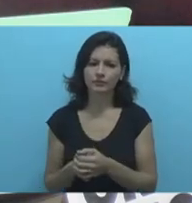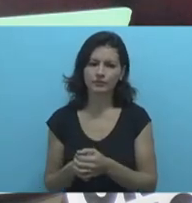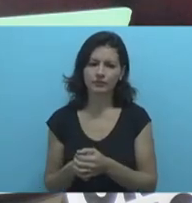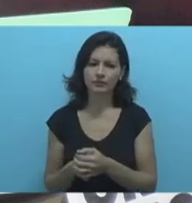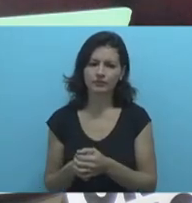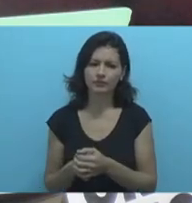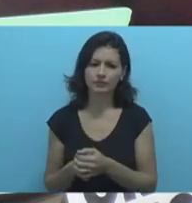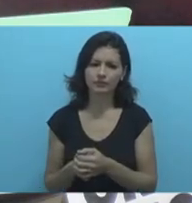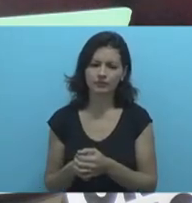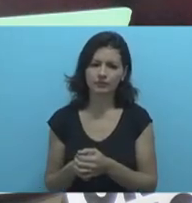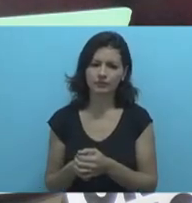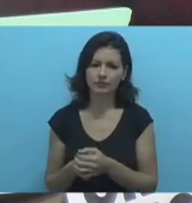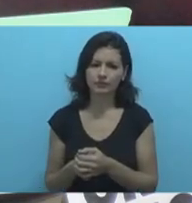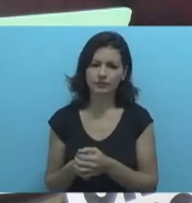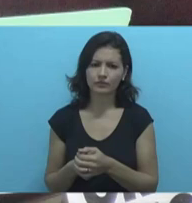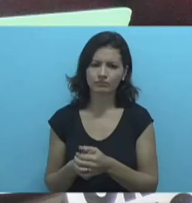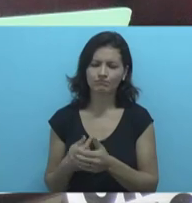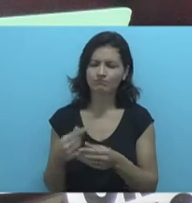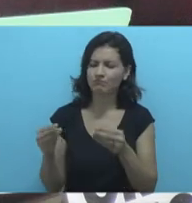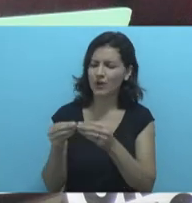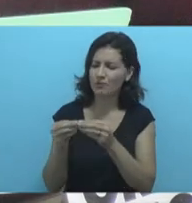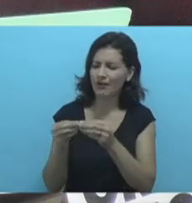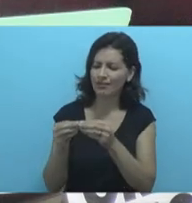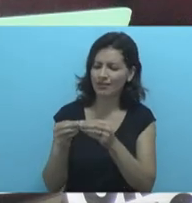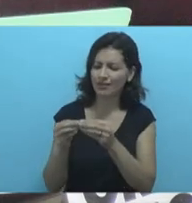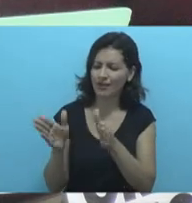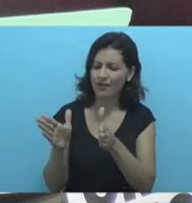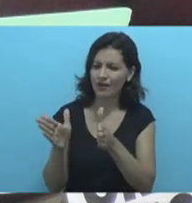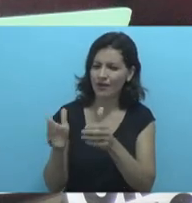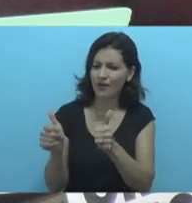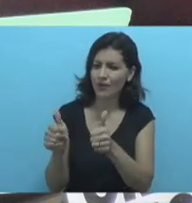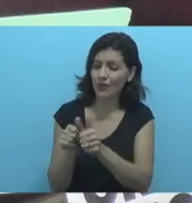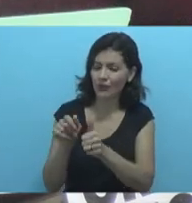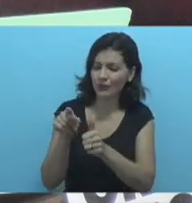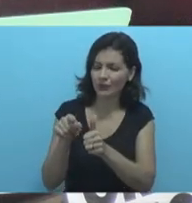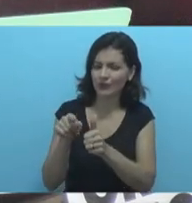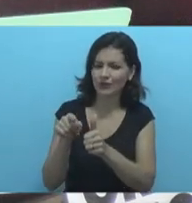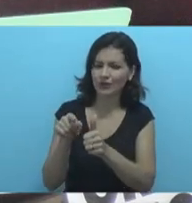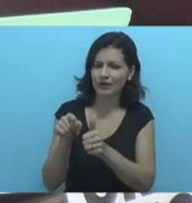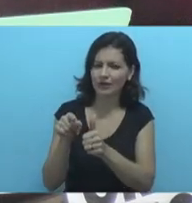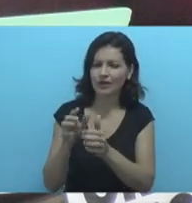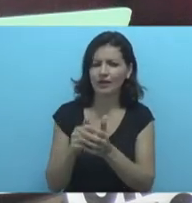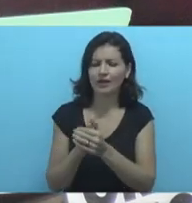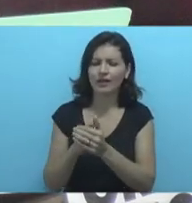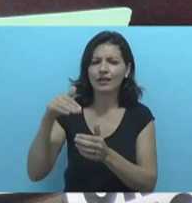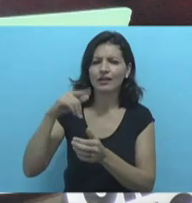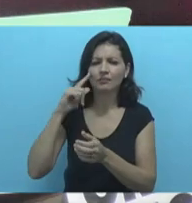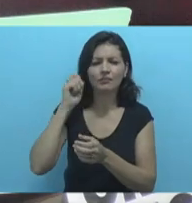de haber podido compartir con este ser humano tan especial que fue, que es Miguel,